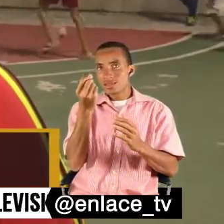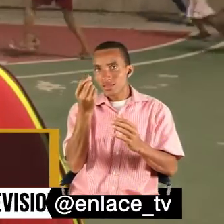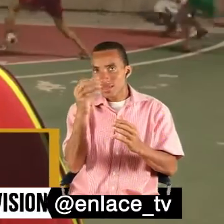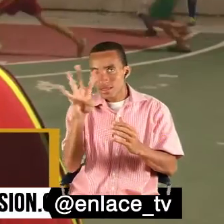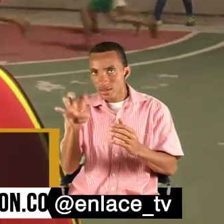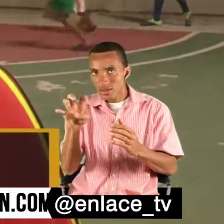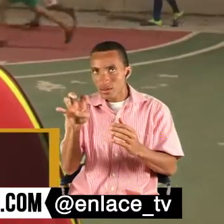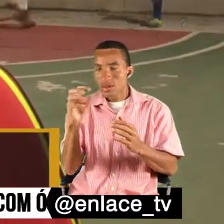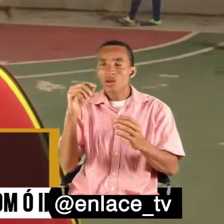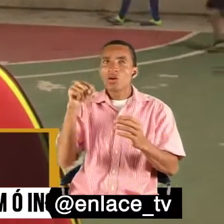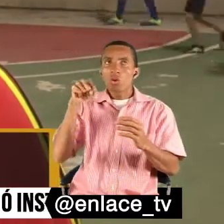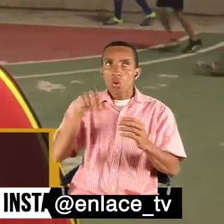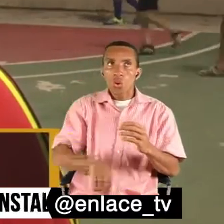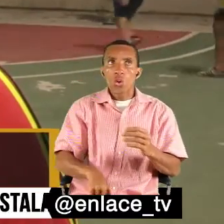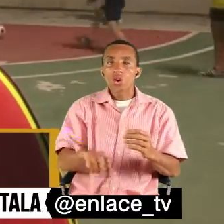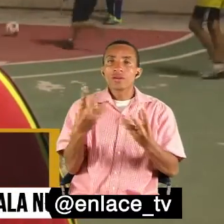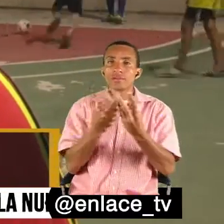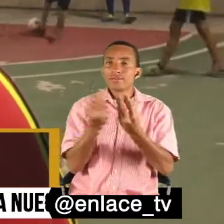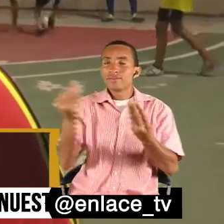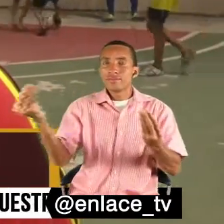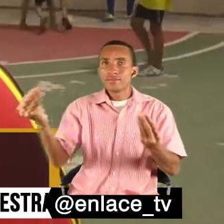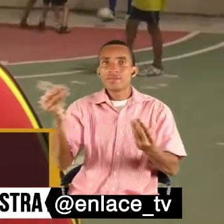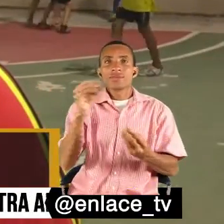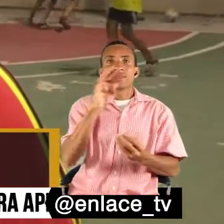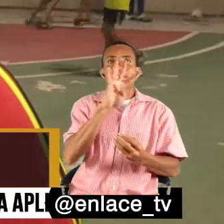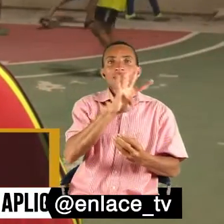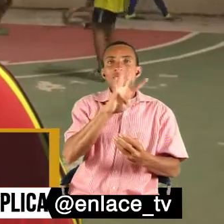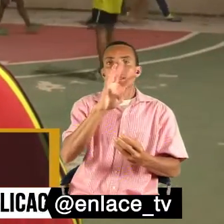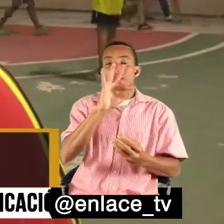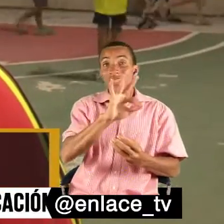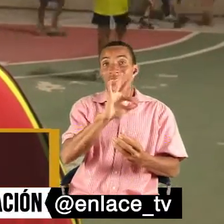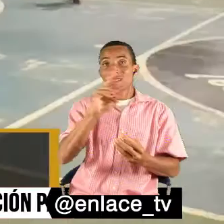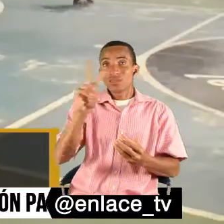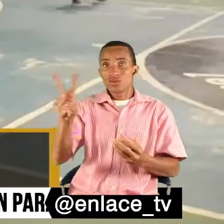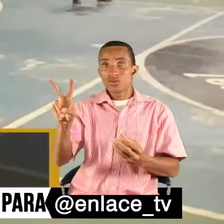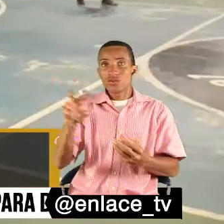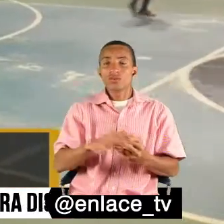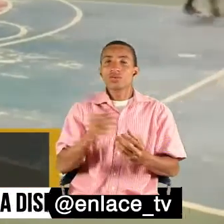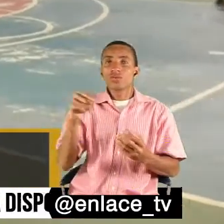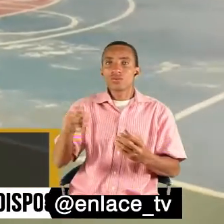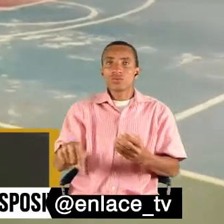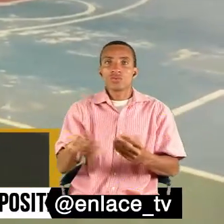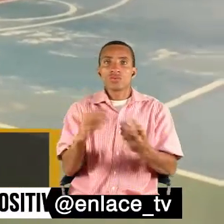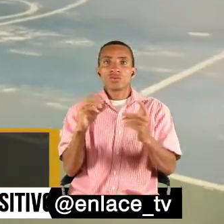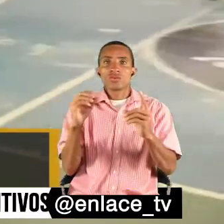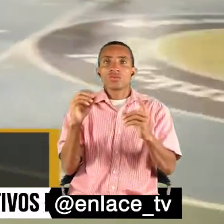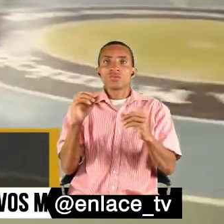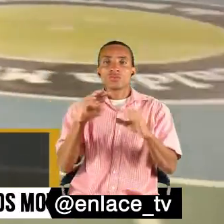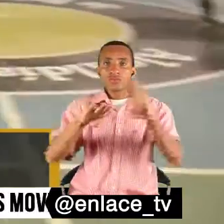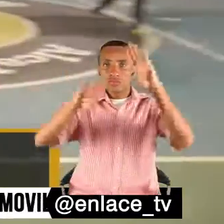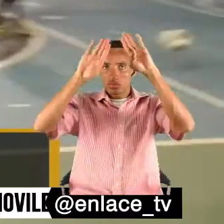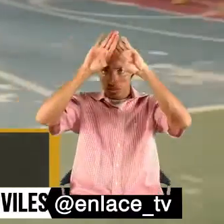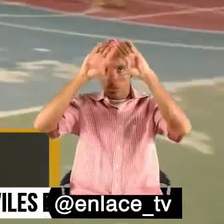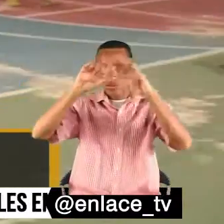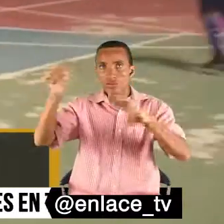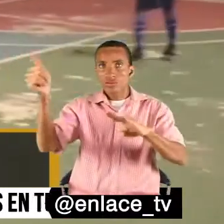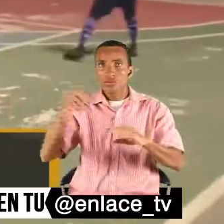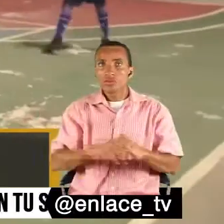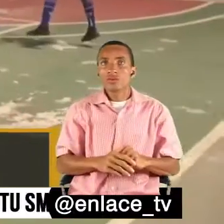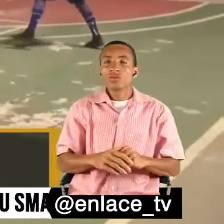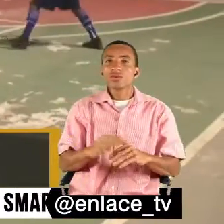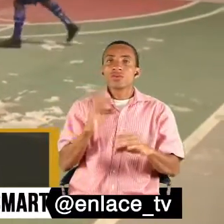de los cuales hay 4 del corregimiento del centro, hay 1 del corregimiento de Puente Sogamoso. Quinteto de gran categoría exhiben